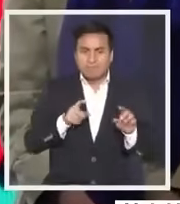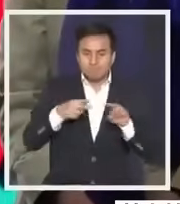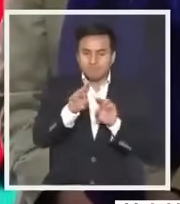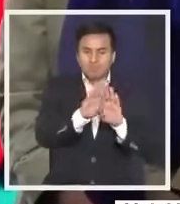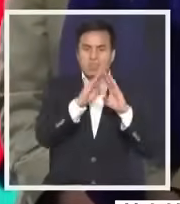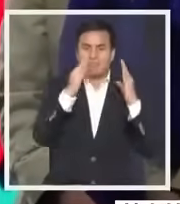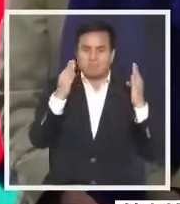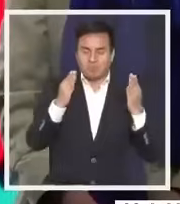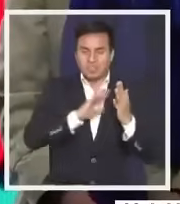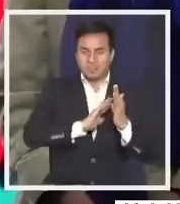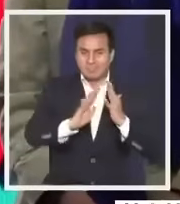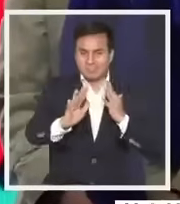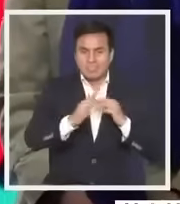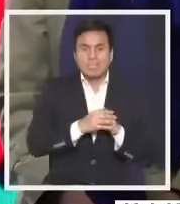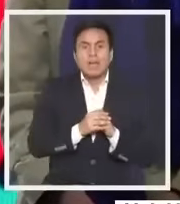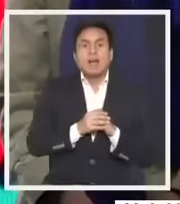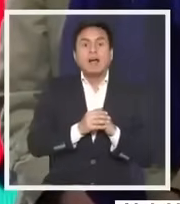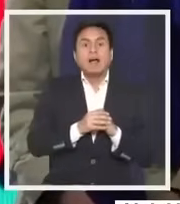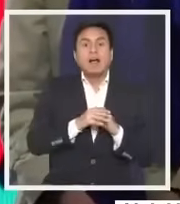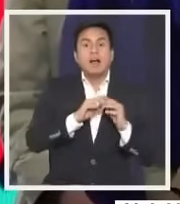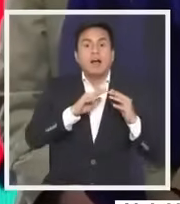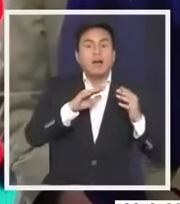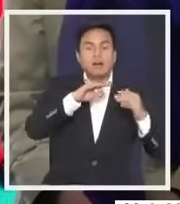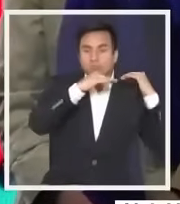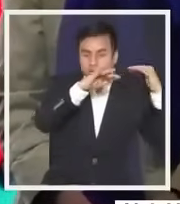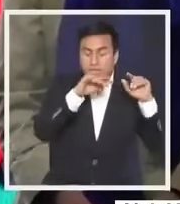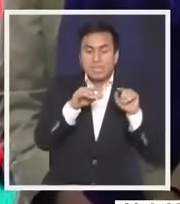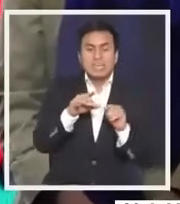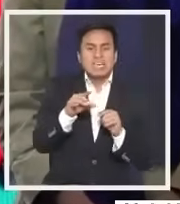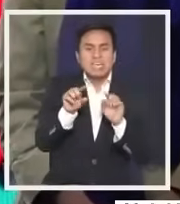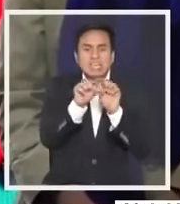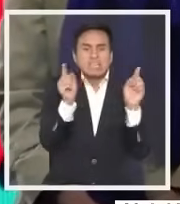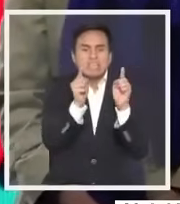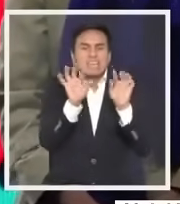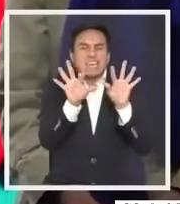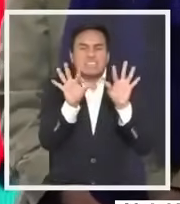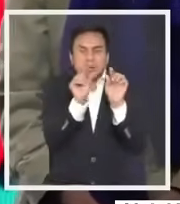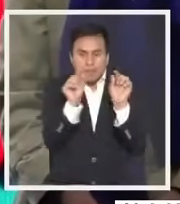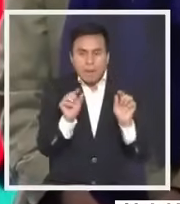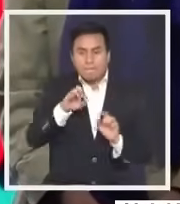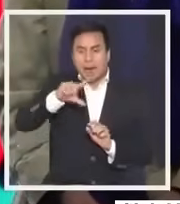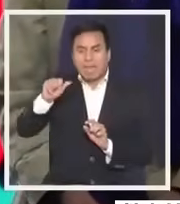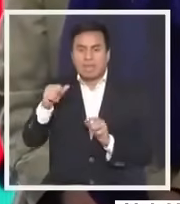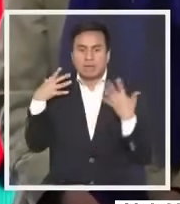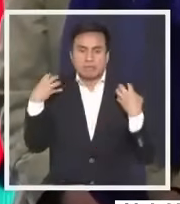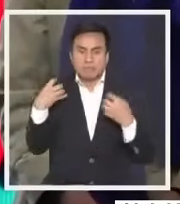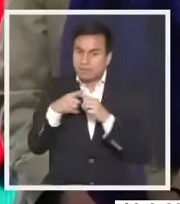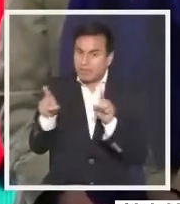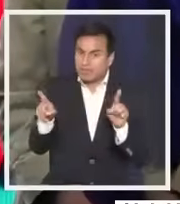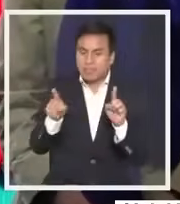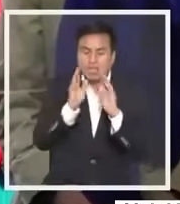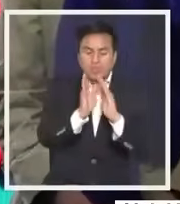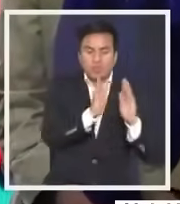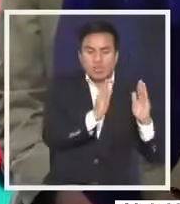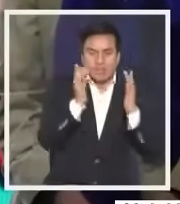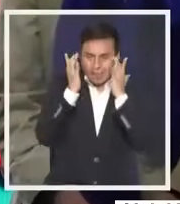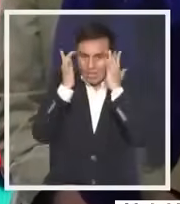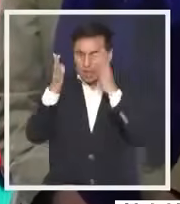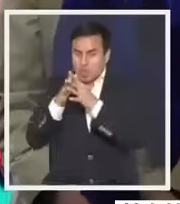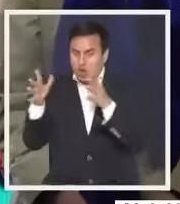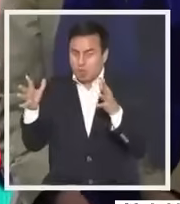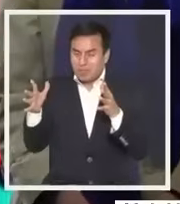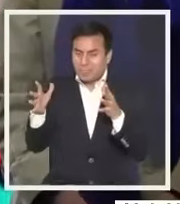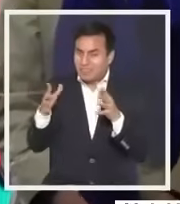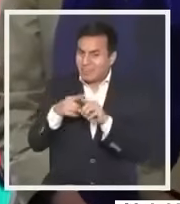esta fonda. Son décimas, no paya, tienen estructura porque la paya se improvisa y requiere un talento enorme, y les recomiendo